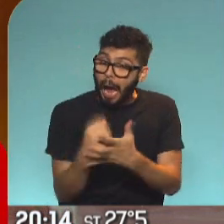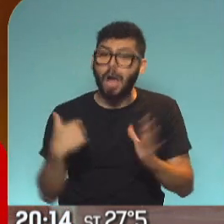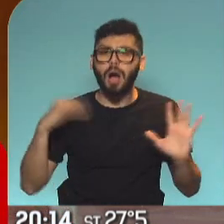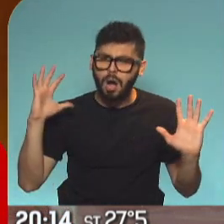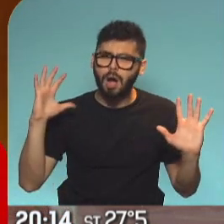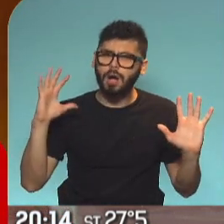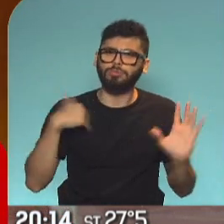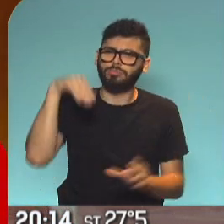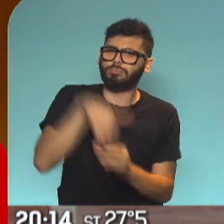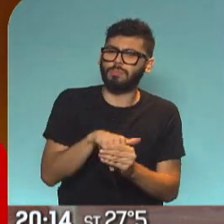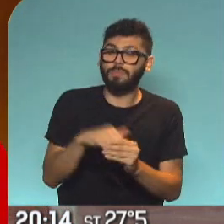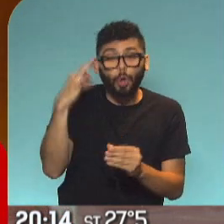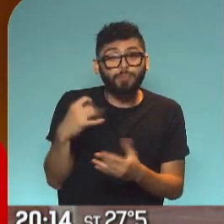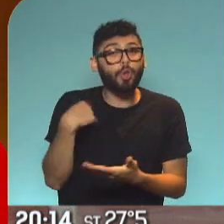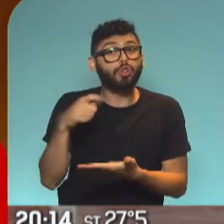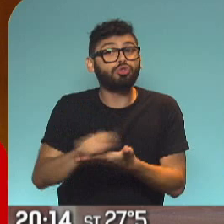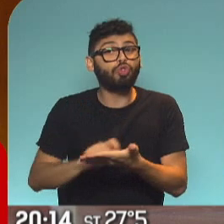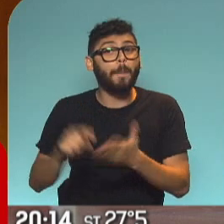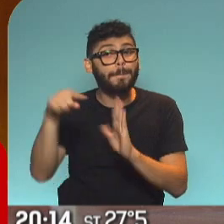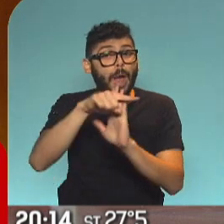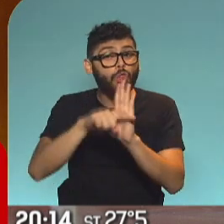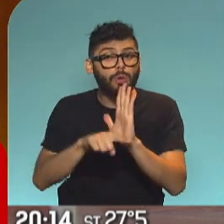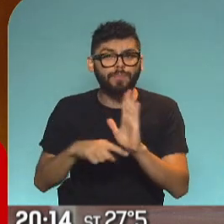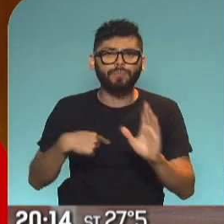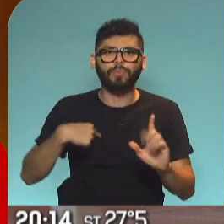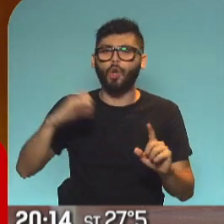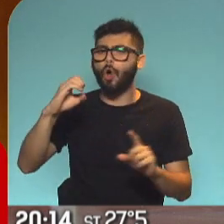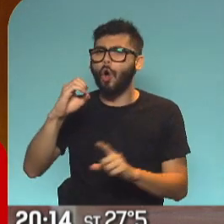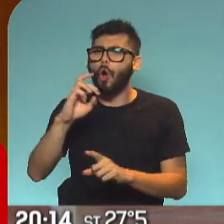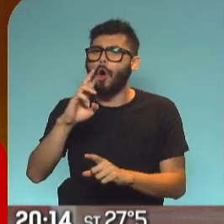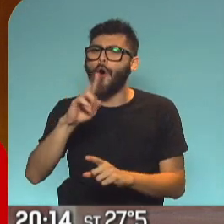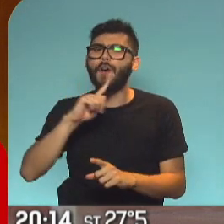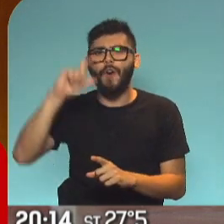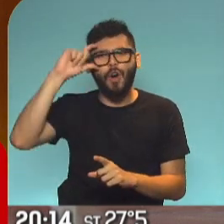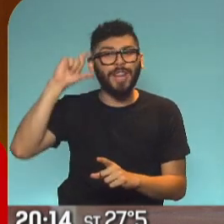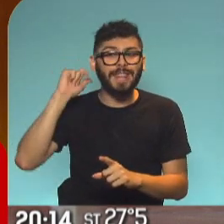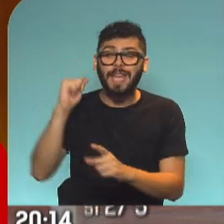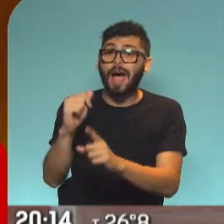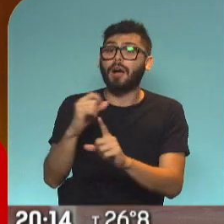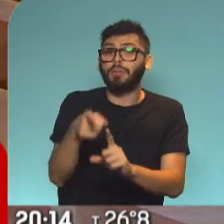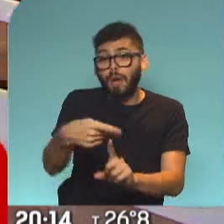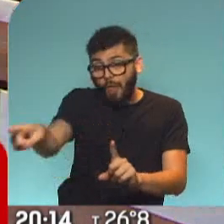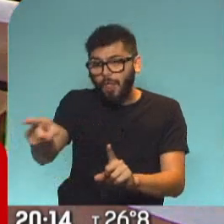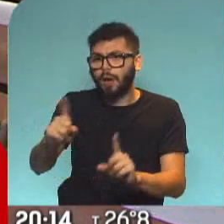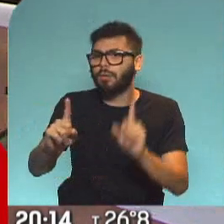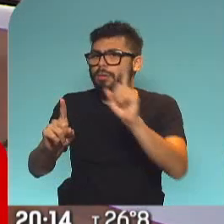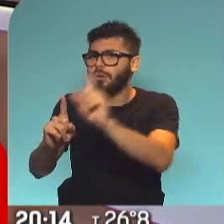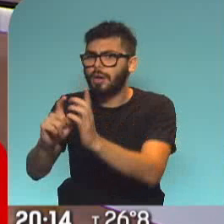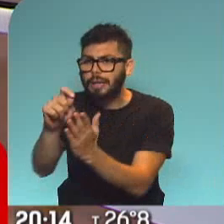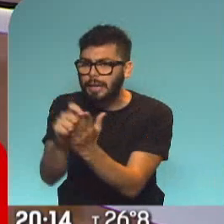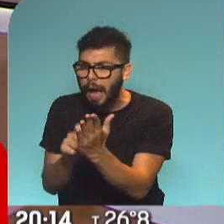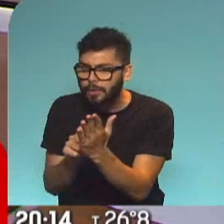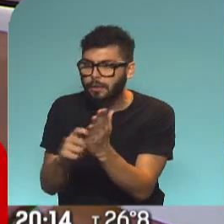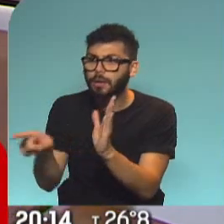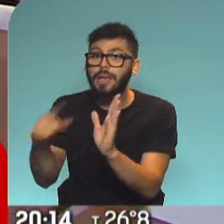Ortega a ver a Castro, y Castro tardó 3 minutos después de leer la carta en decir que sí